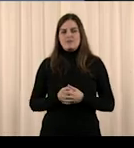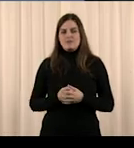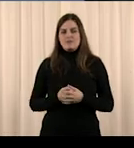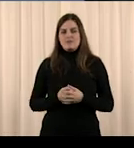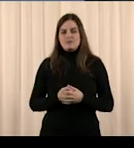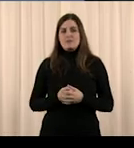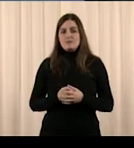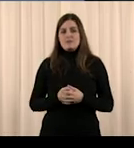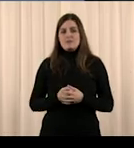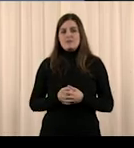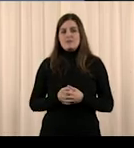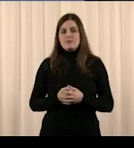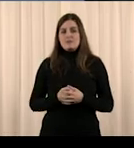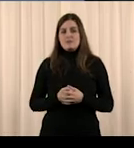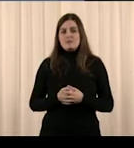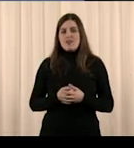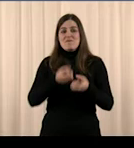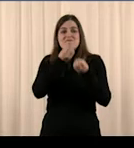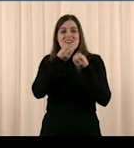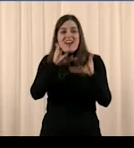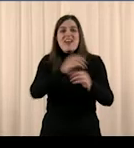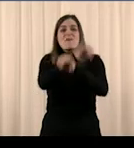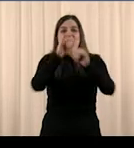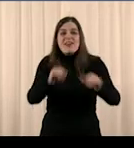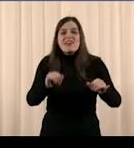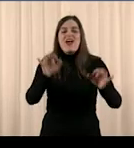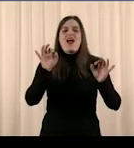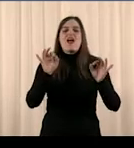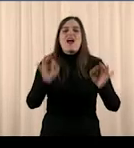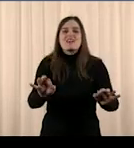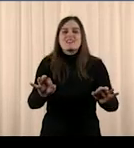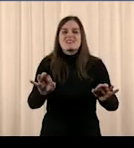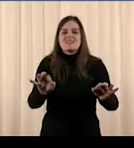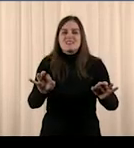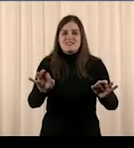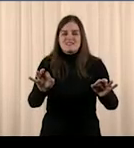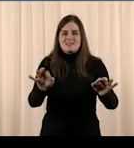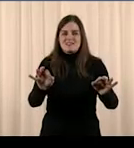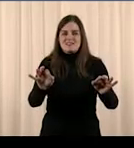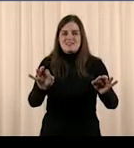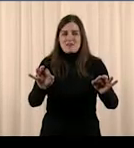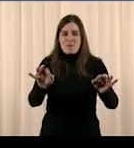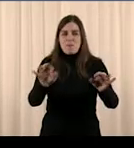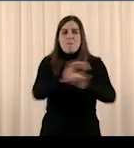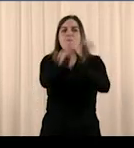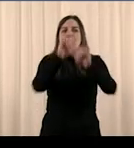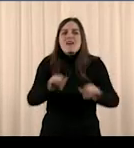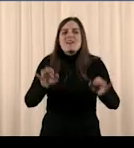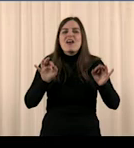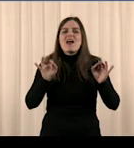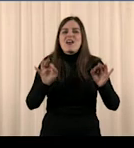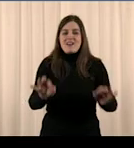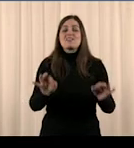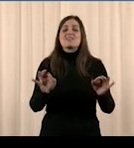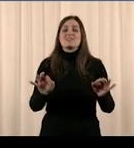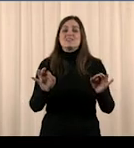En eso es en lo que consiste el mensaje de paz. En eso consiste la paz. En